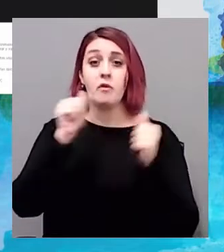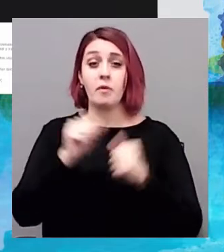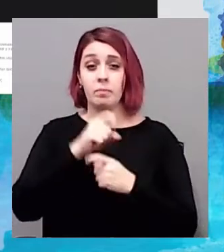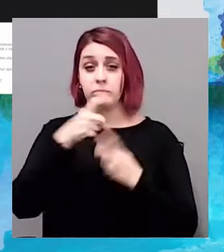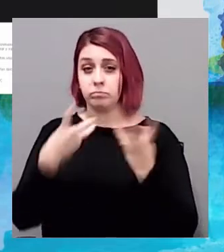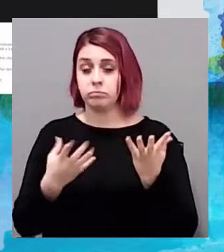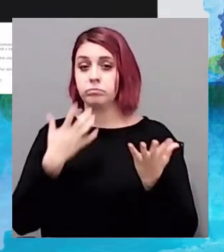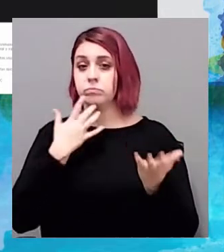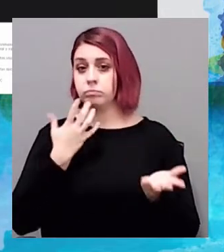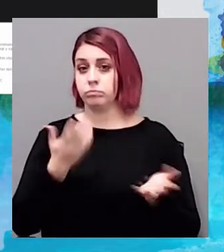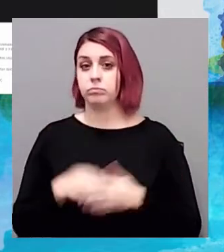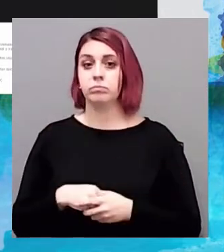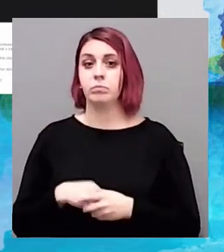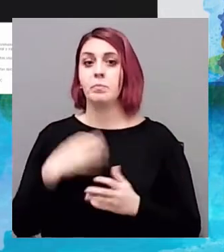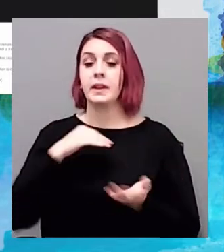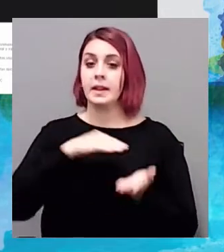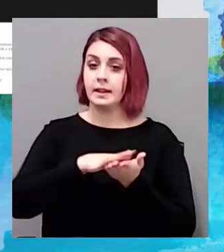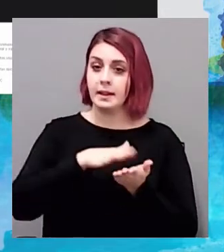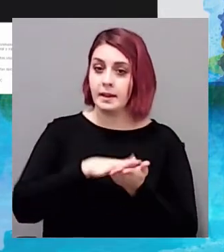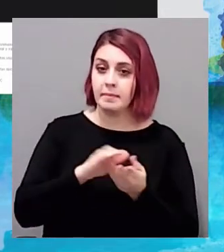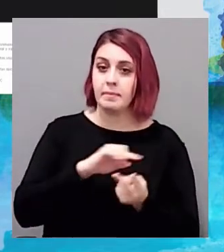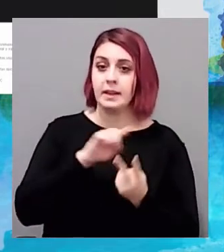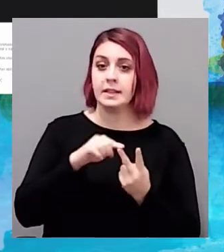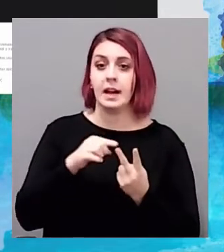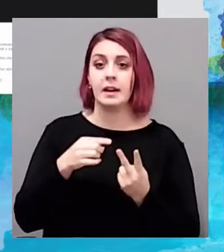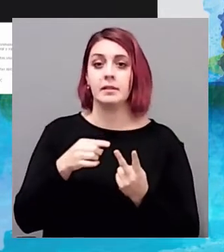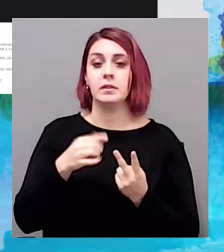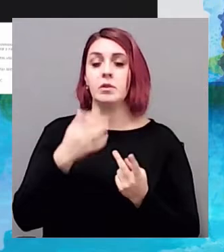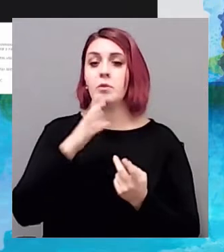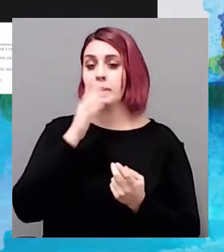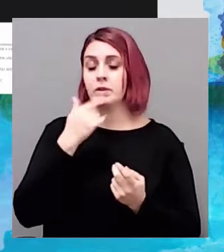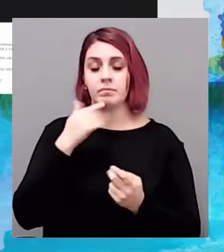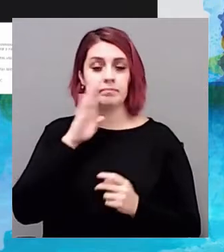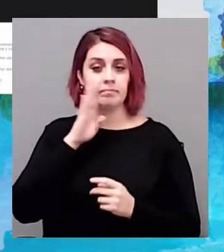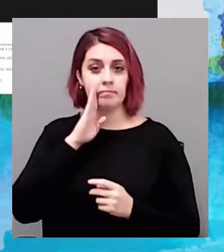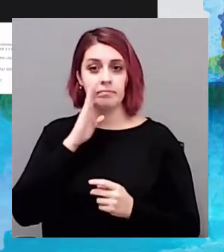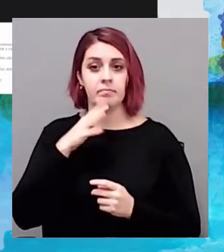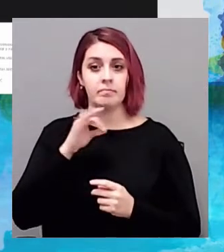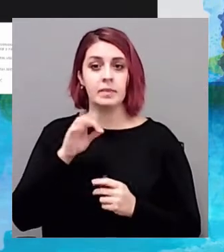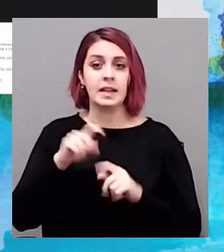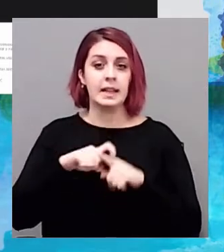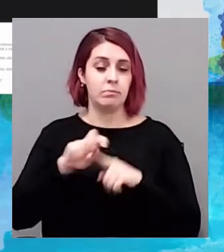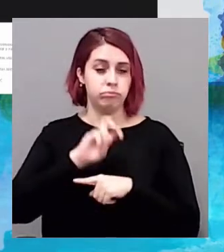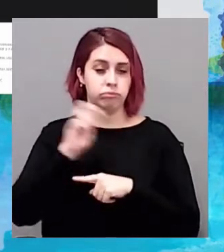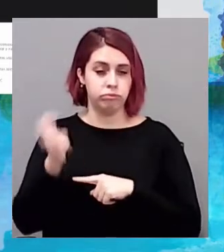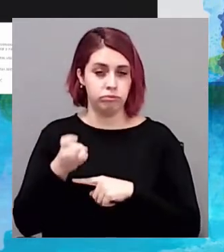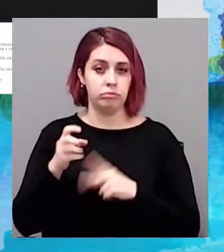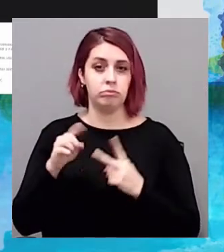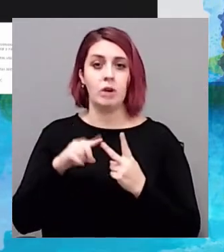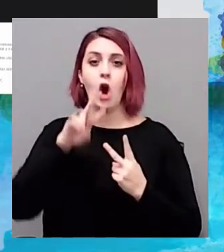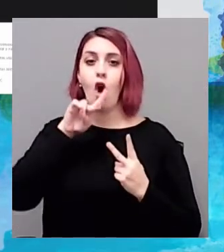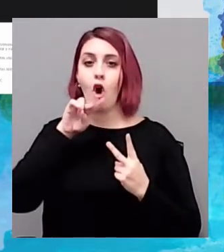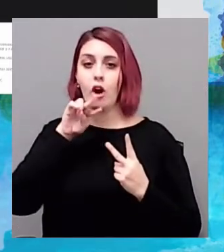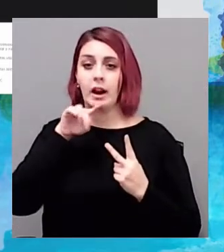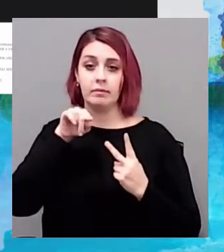ser tanto la impresa, la descripción verbal impresa, por eso os comentaba que hay diferentes tipos, y la oral, que es la que